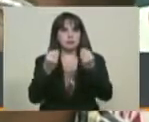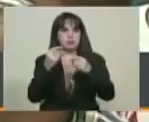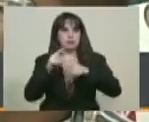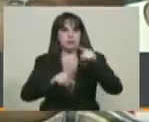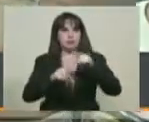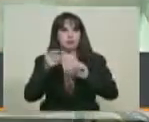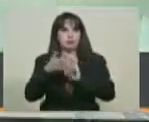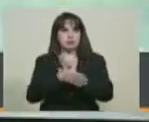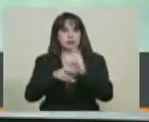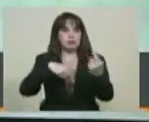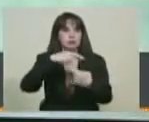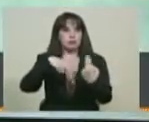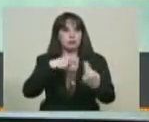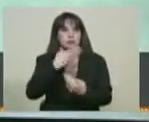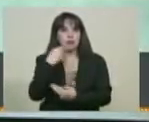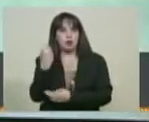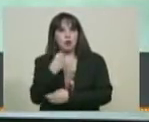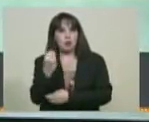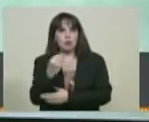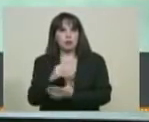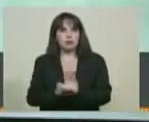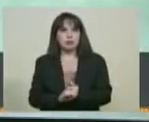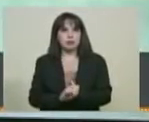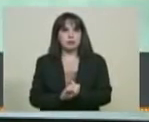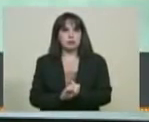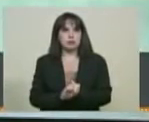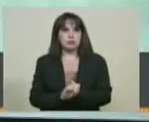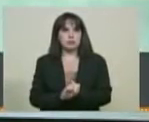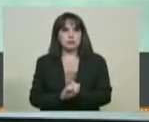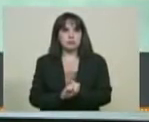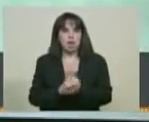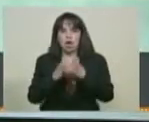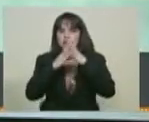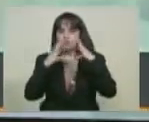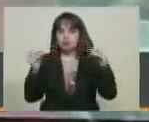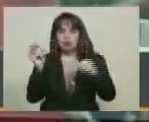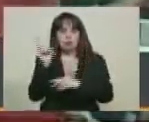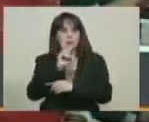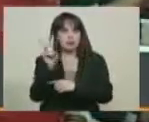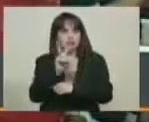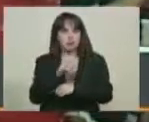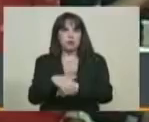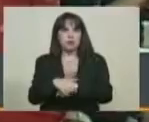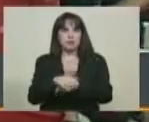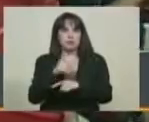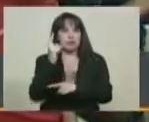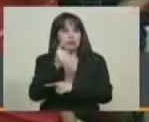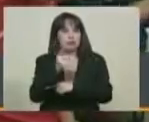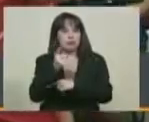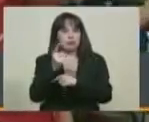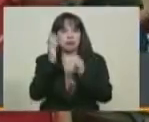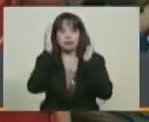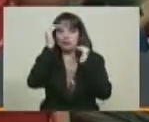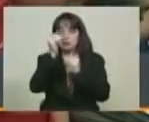revolucionaria. Sean jóvenes a lo largo y ancho del país.